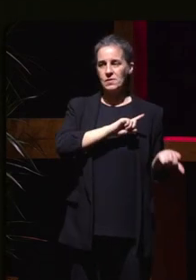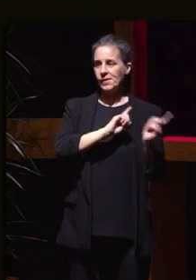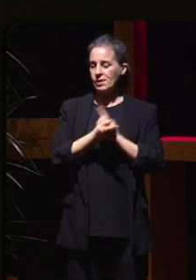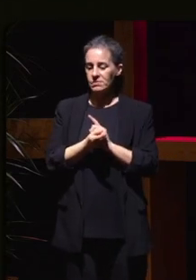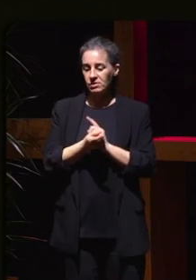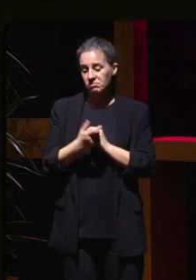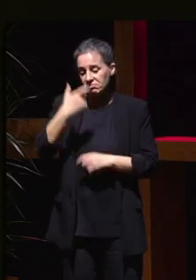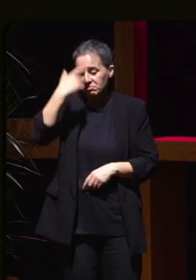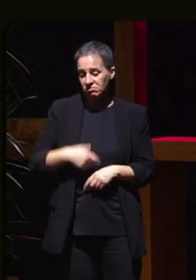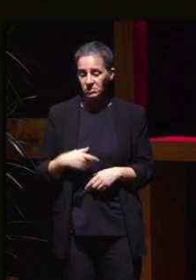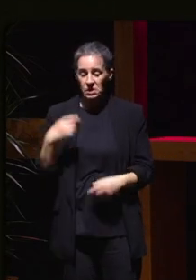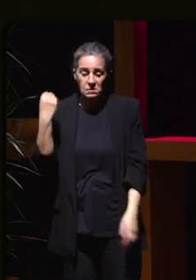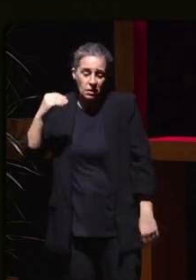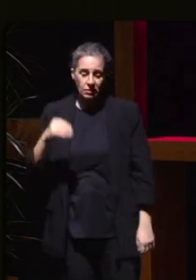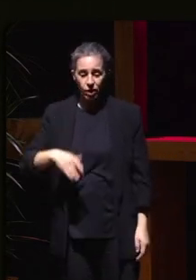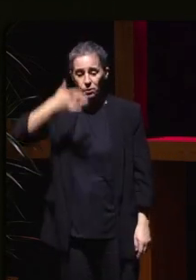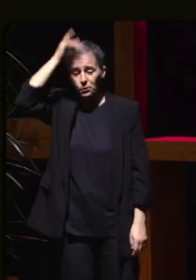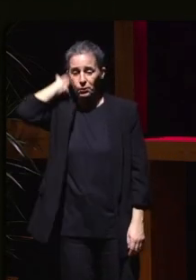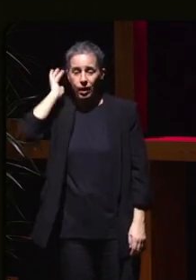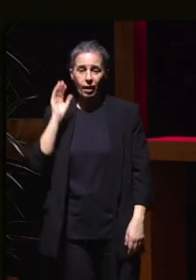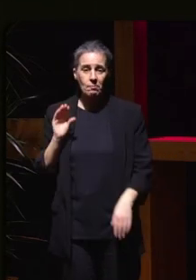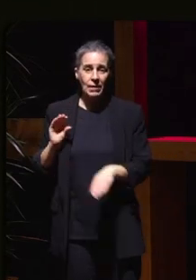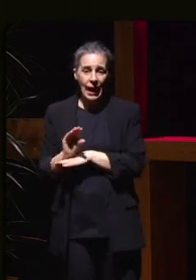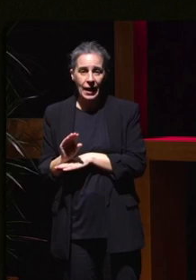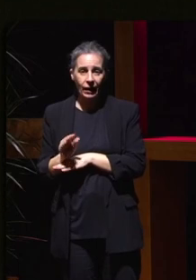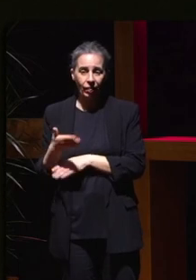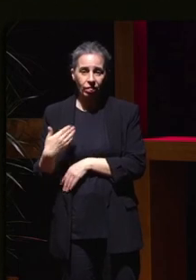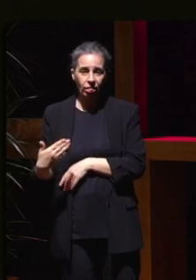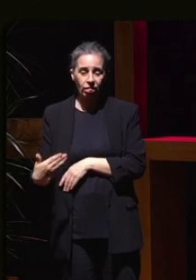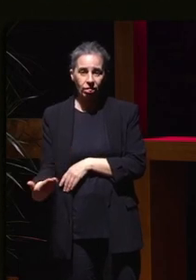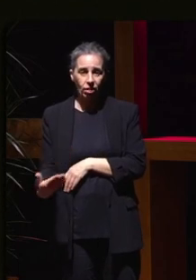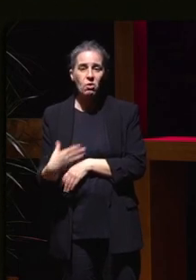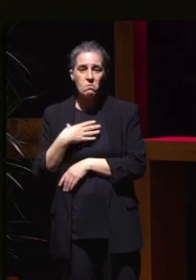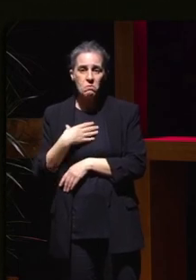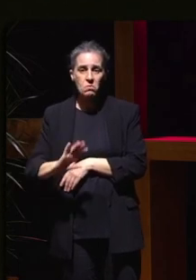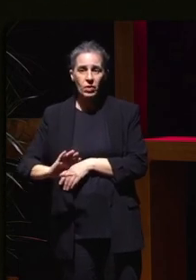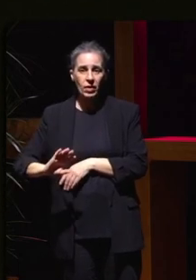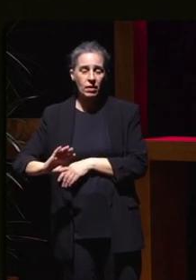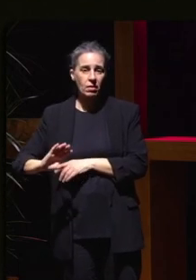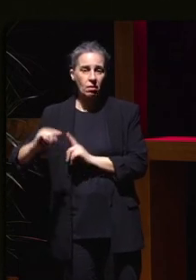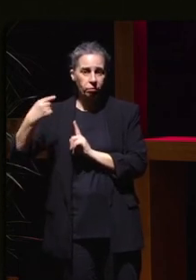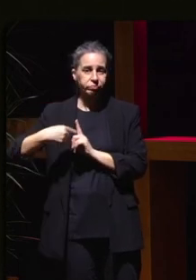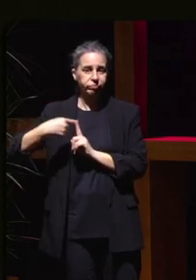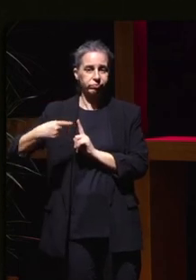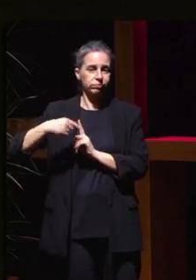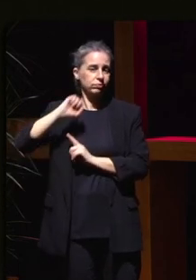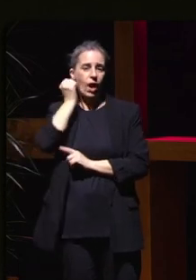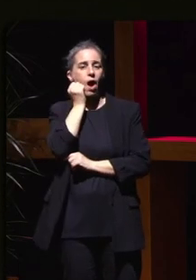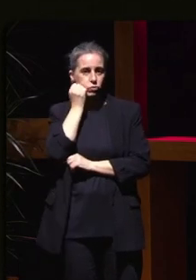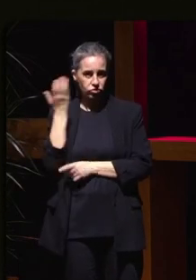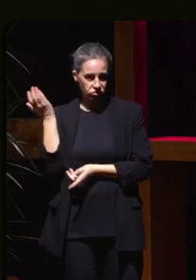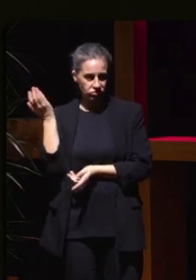aquella rapaza a Nova a rubia a bolseira la que se podía disponer